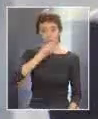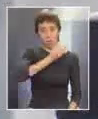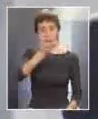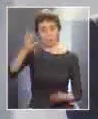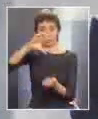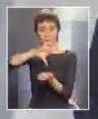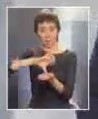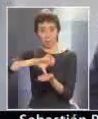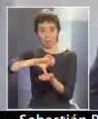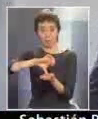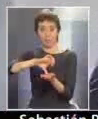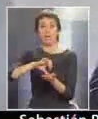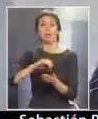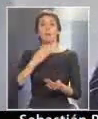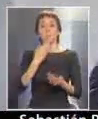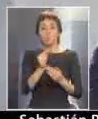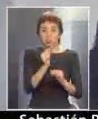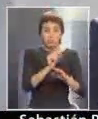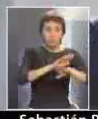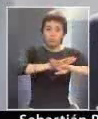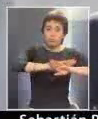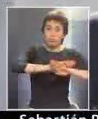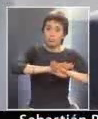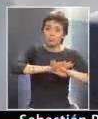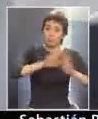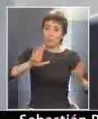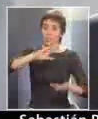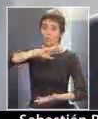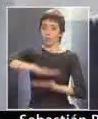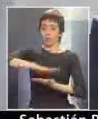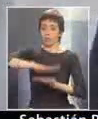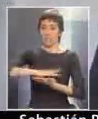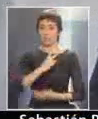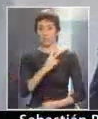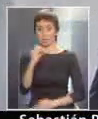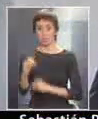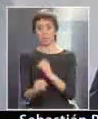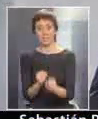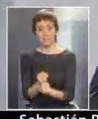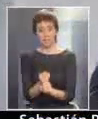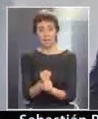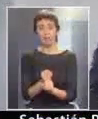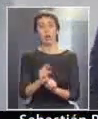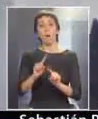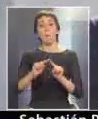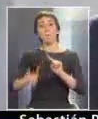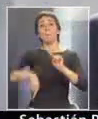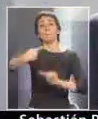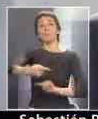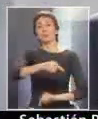país que apenas termine la fiesta del Bicentenario, la próxima